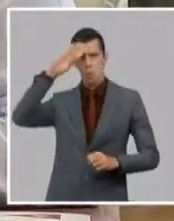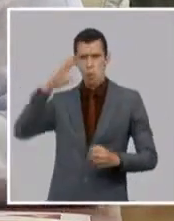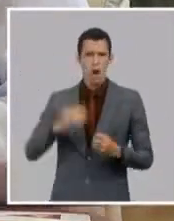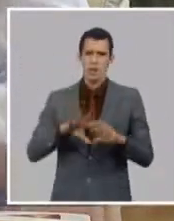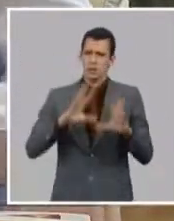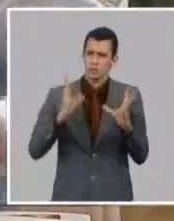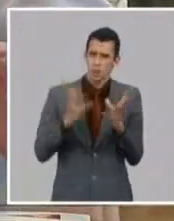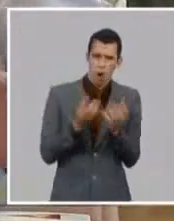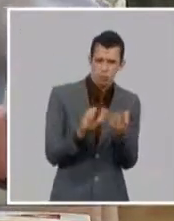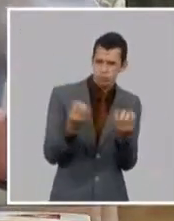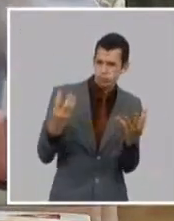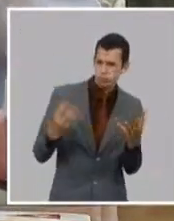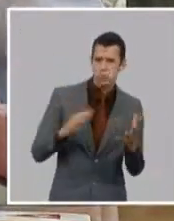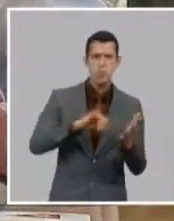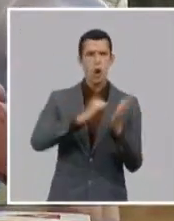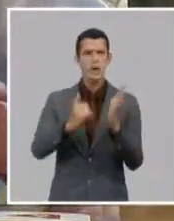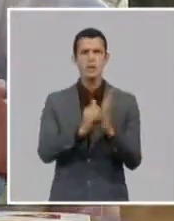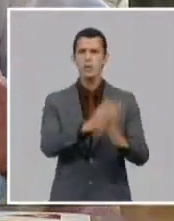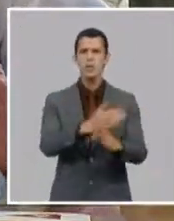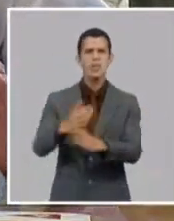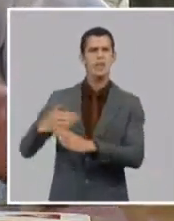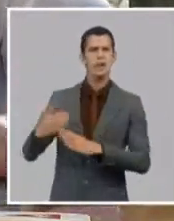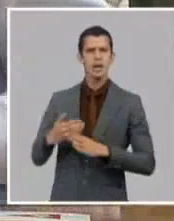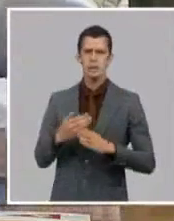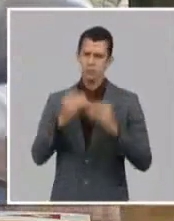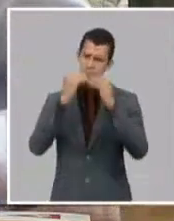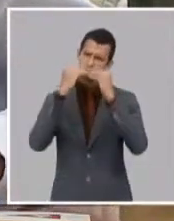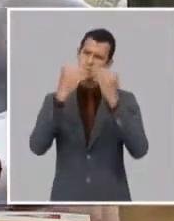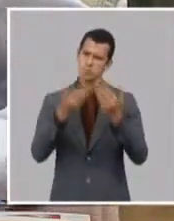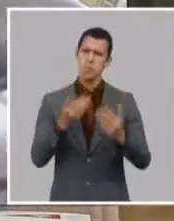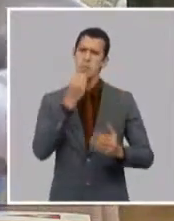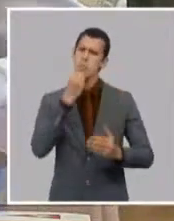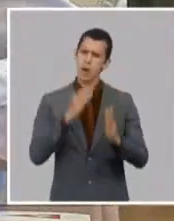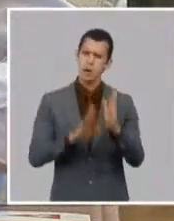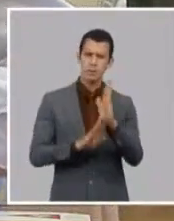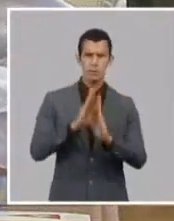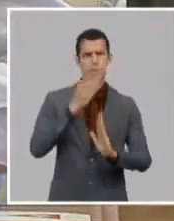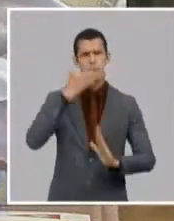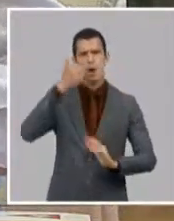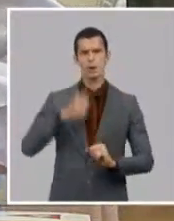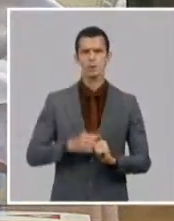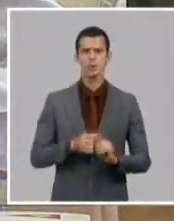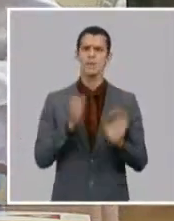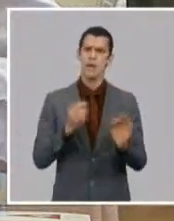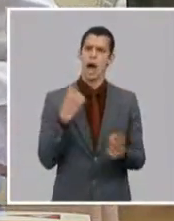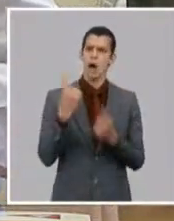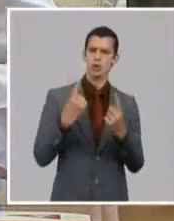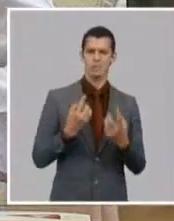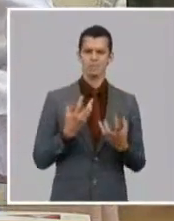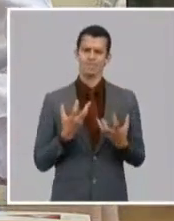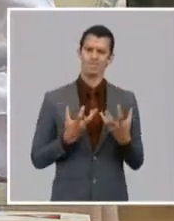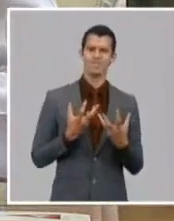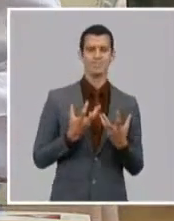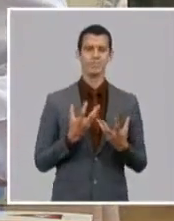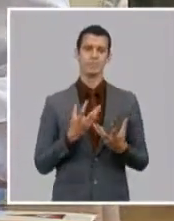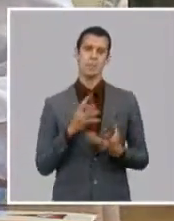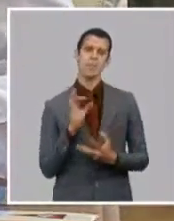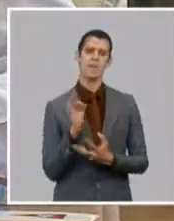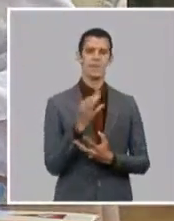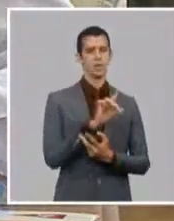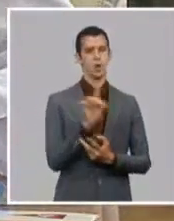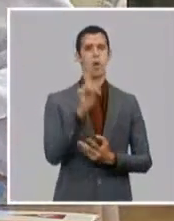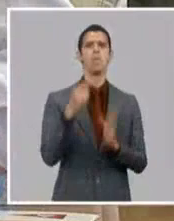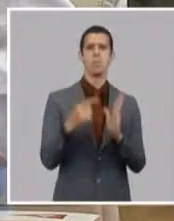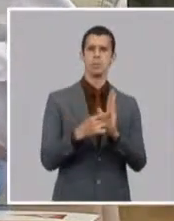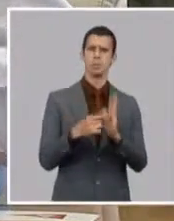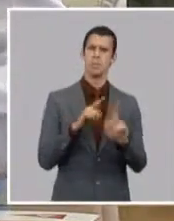gestado y que yo creo que nadie la puede negar. Podrán haber insatisfacciones, pero la revolución ha gestado una enorme obra